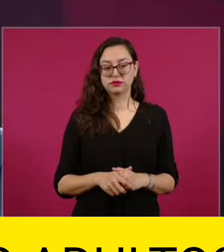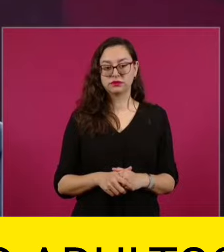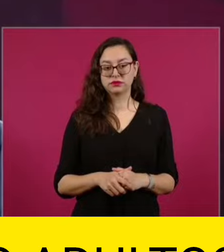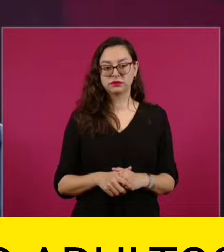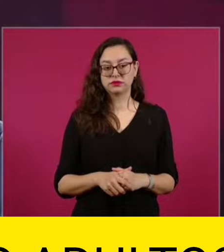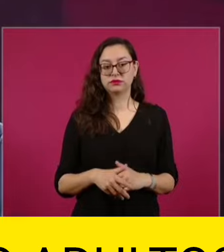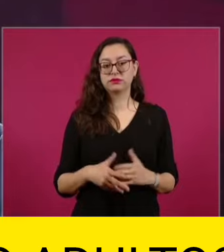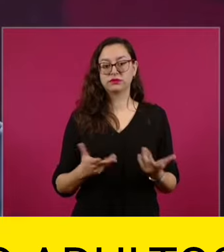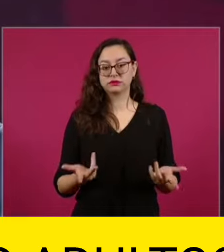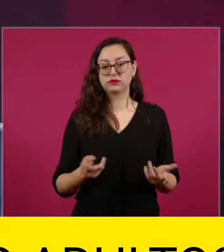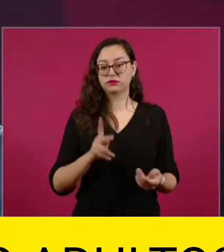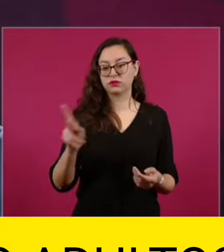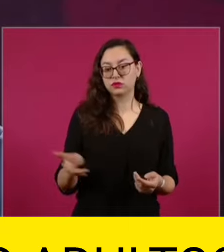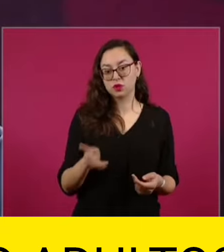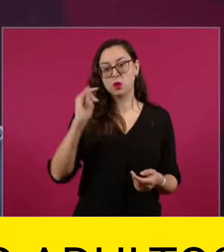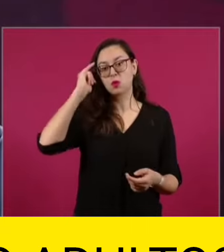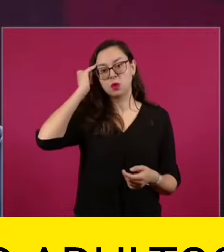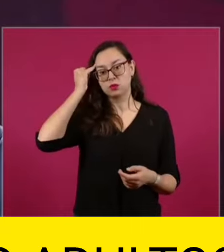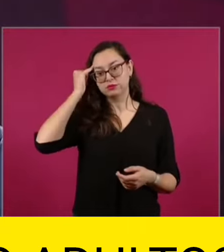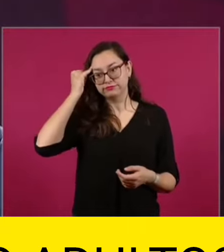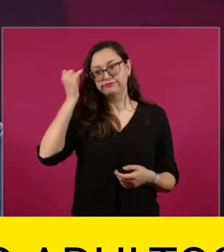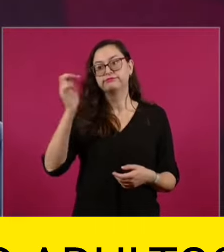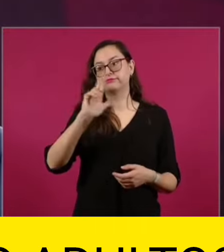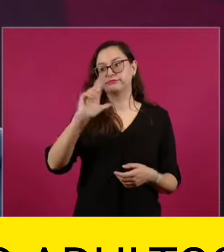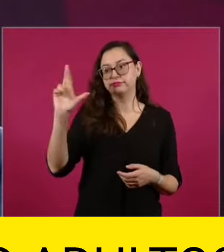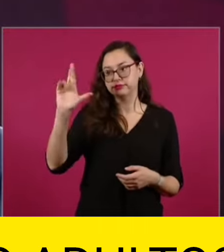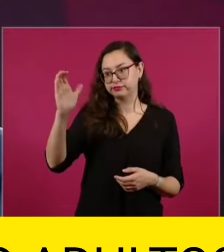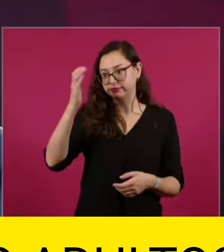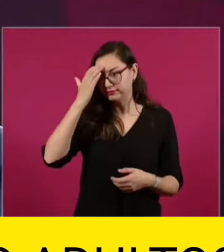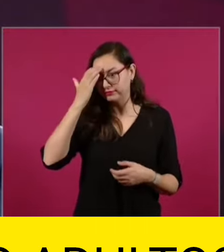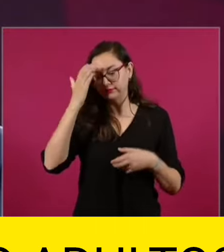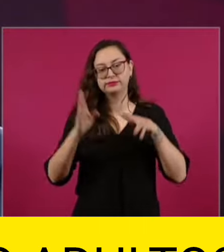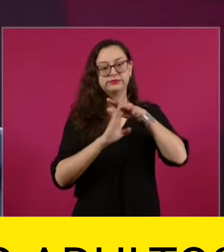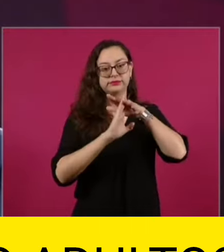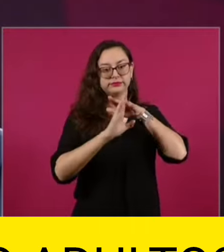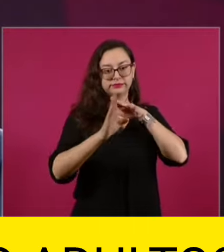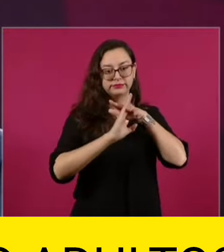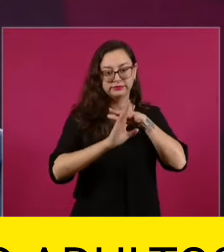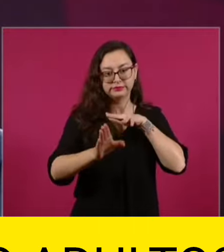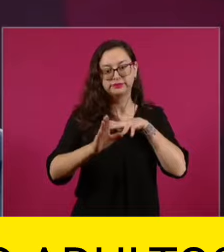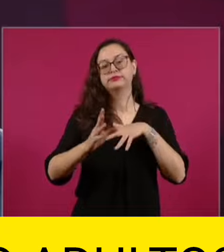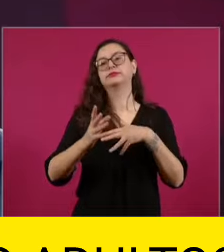a los pueblos indígenas, a los migrantes.